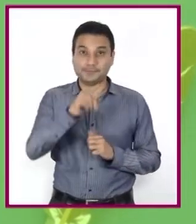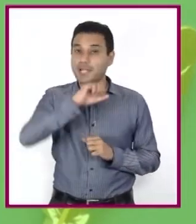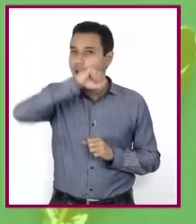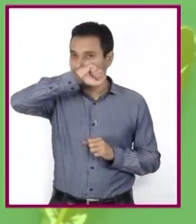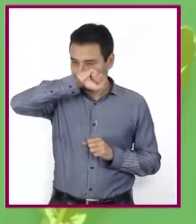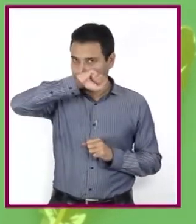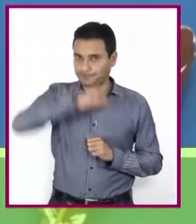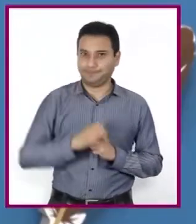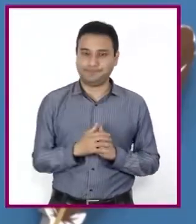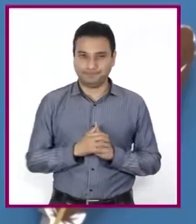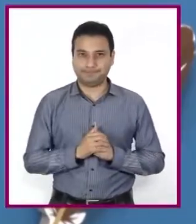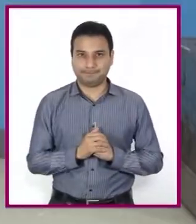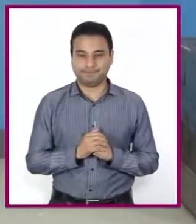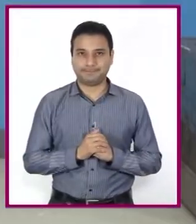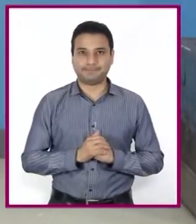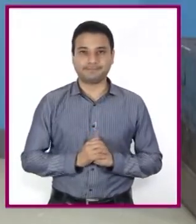etiqueta.